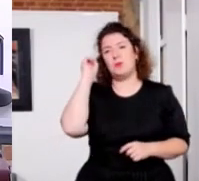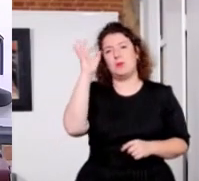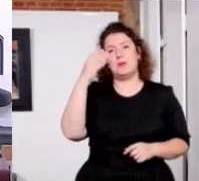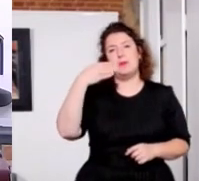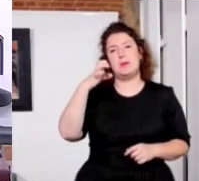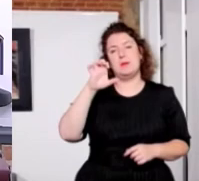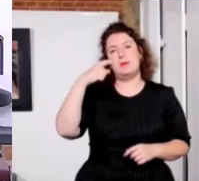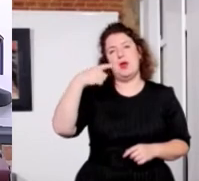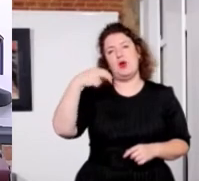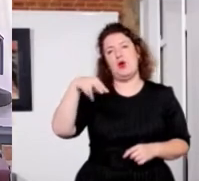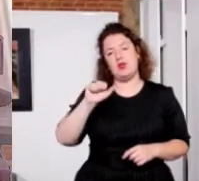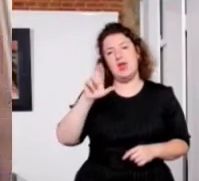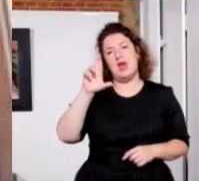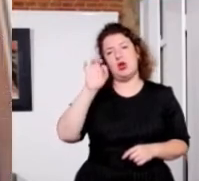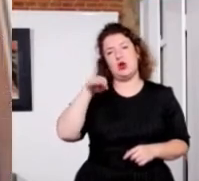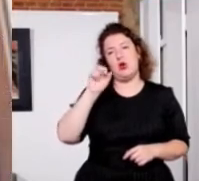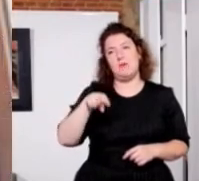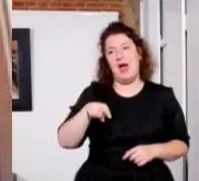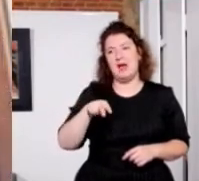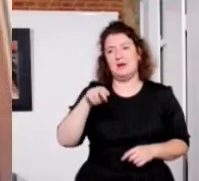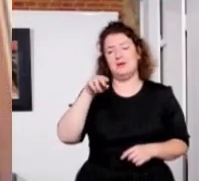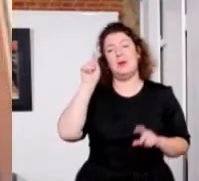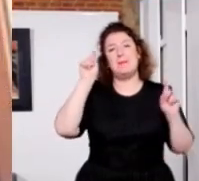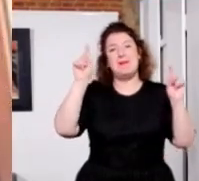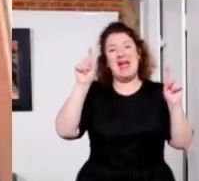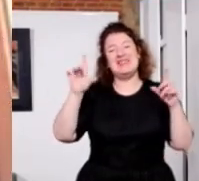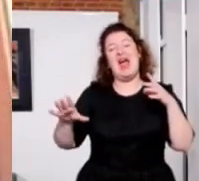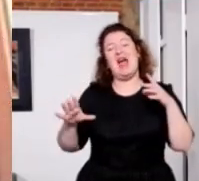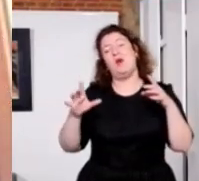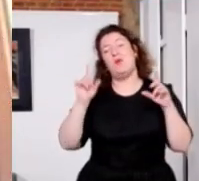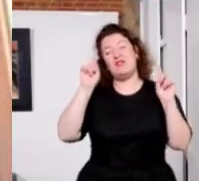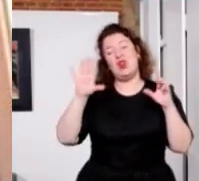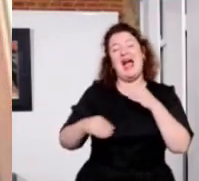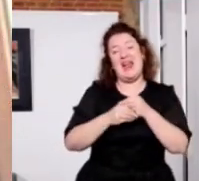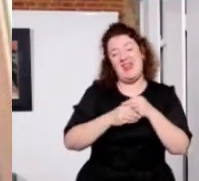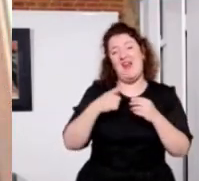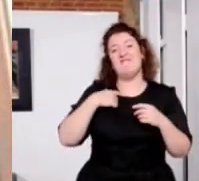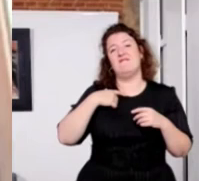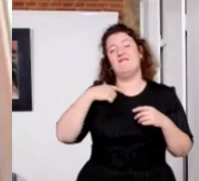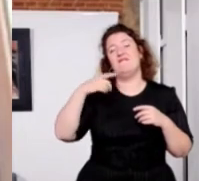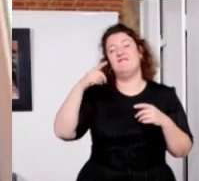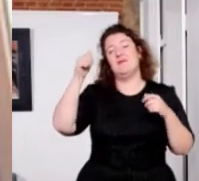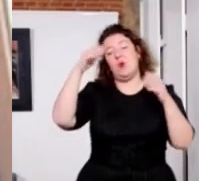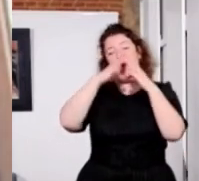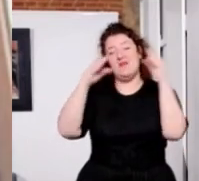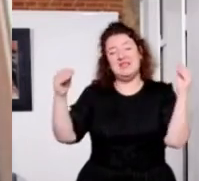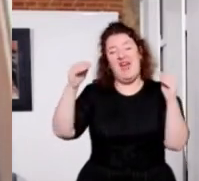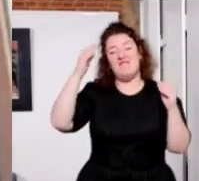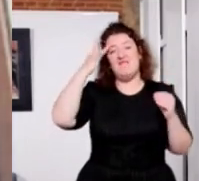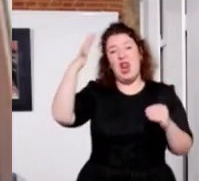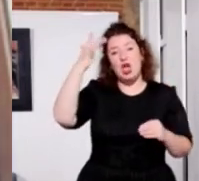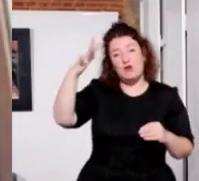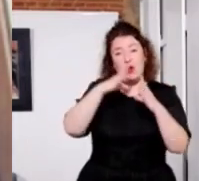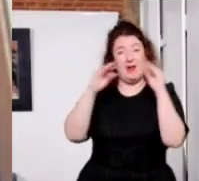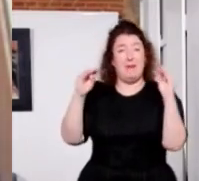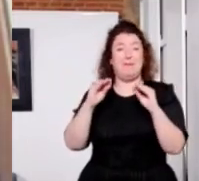Begoña Román Maestre, profesora agregada en la Facultad de Filosofía de la Universidad de Barcelona. Ella es miembro